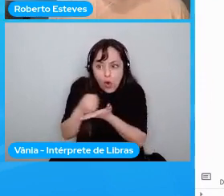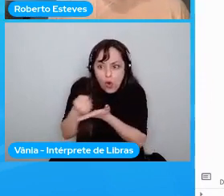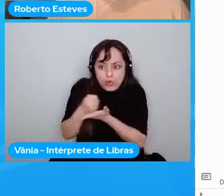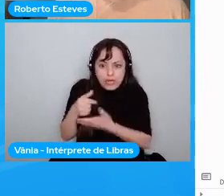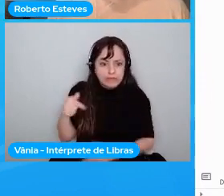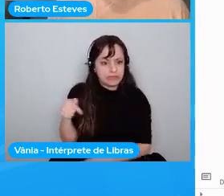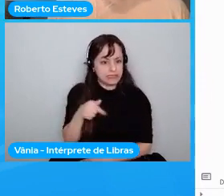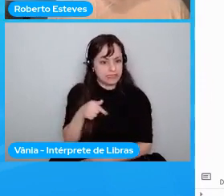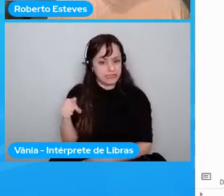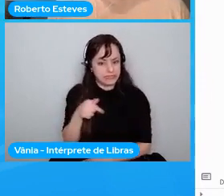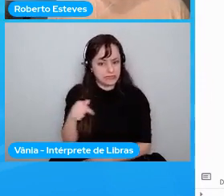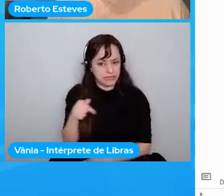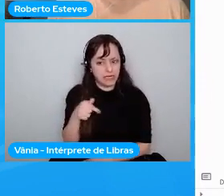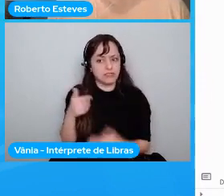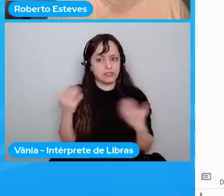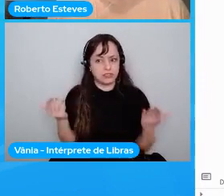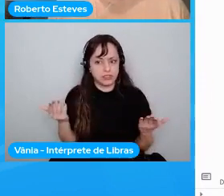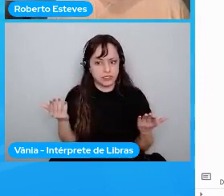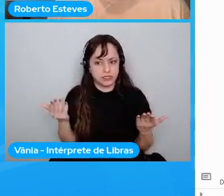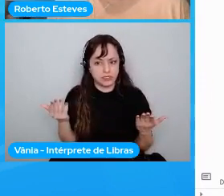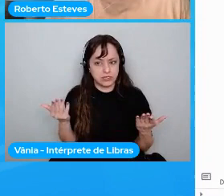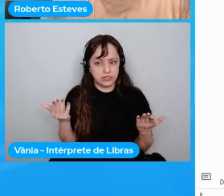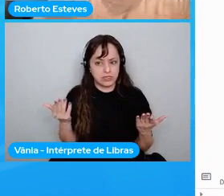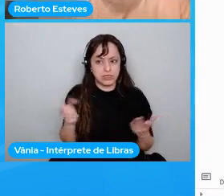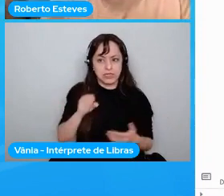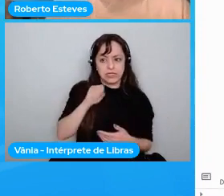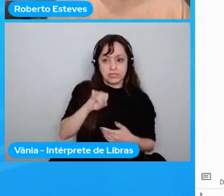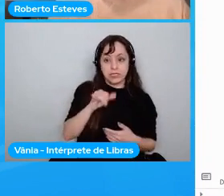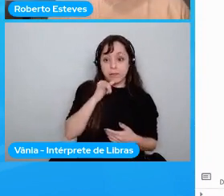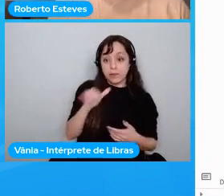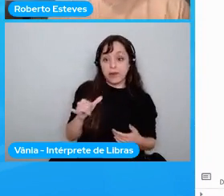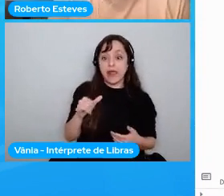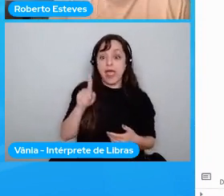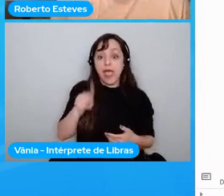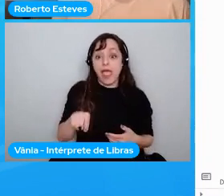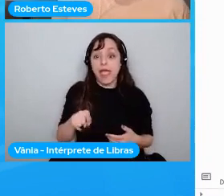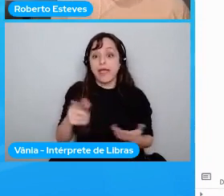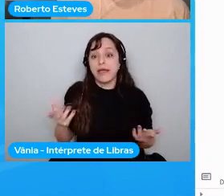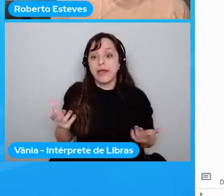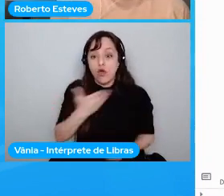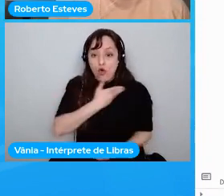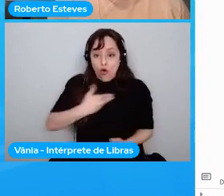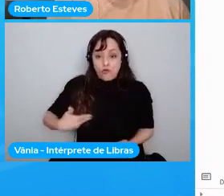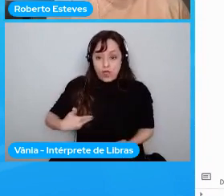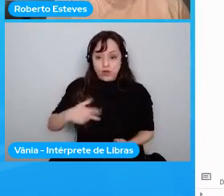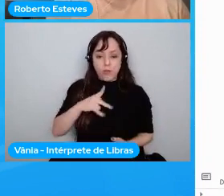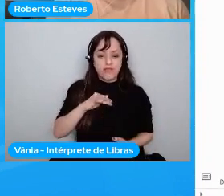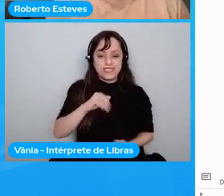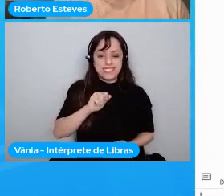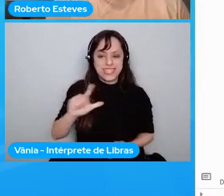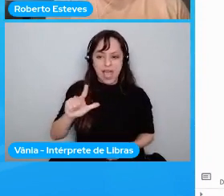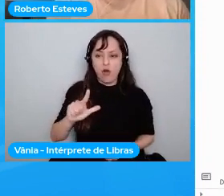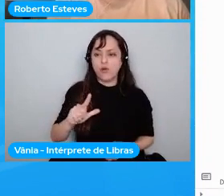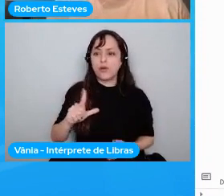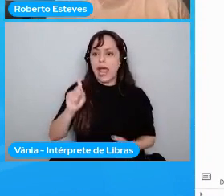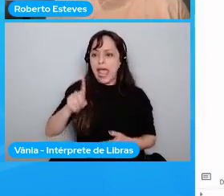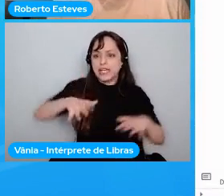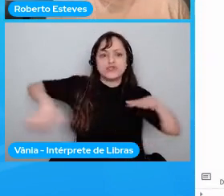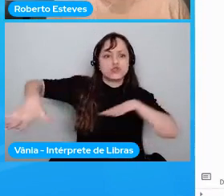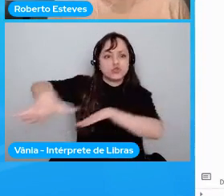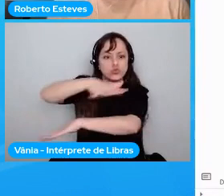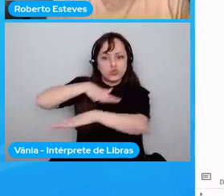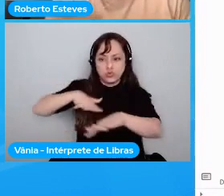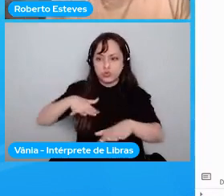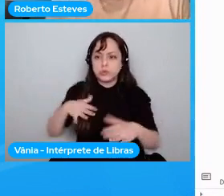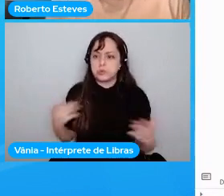contratos, en vez de un Consejo Provincial de Manabí, que es una zona más grande, tiene 55, o un Hospital General Isidro